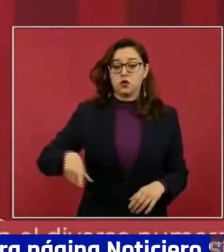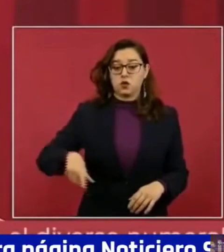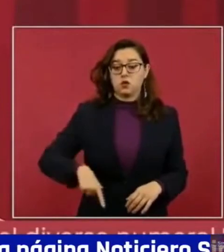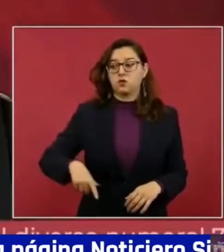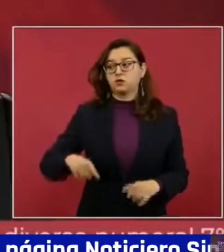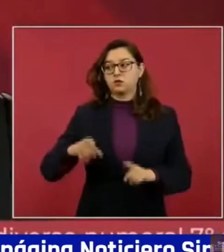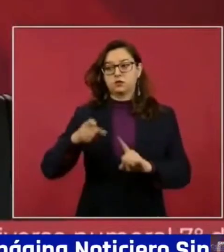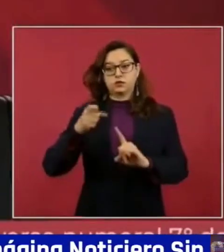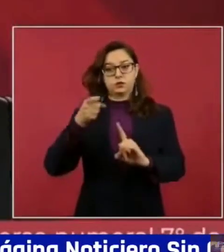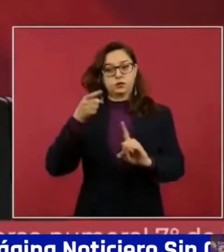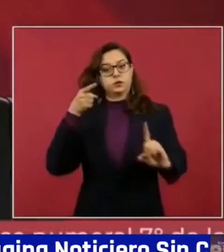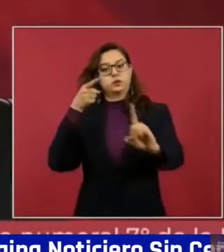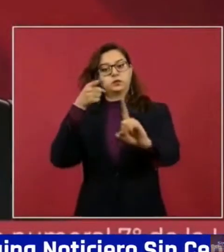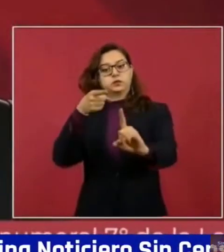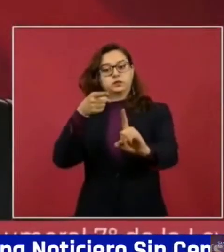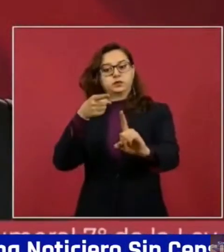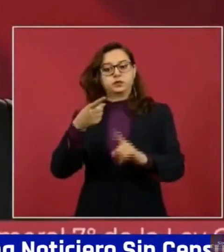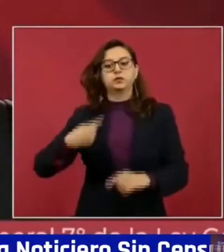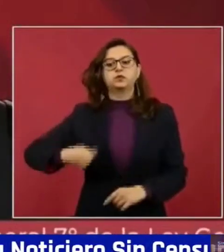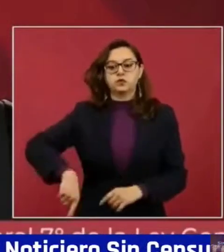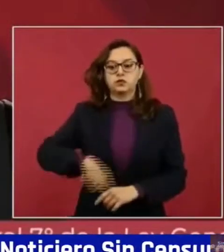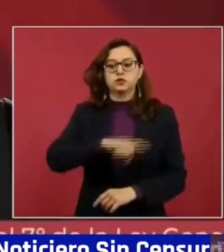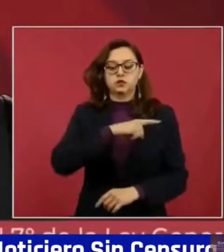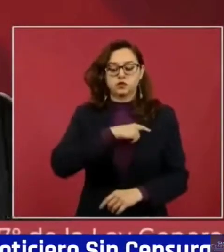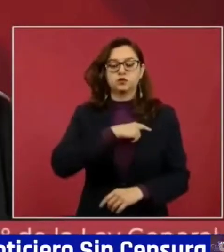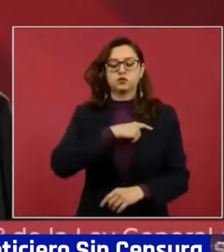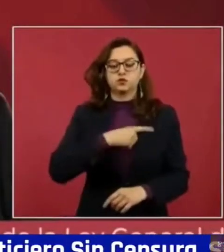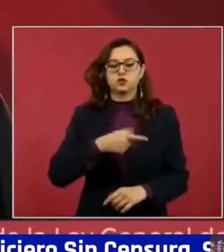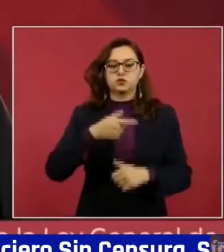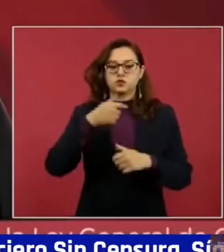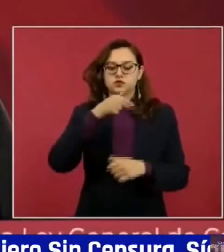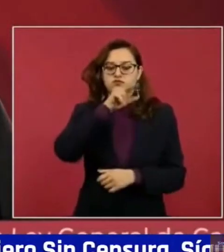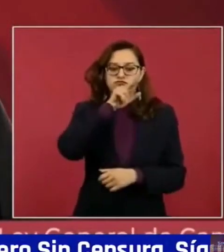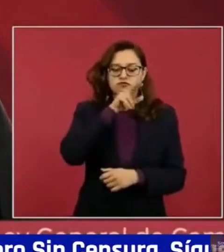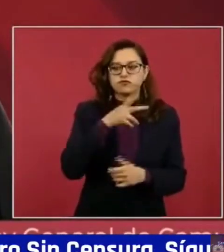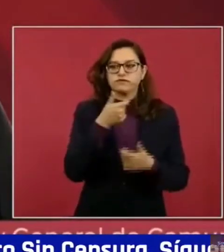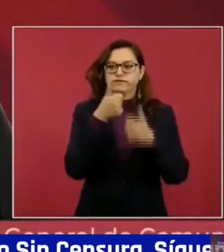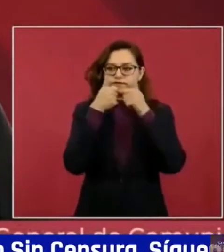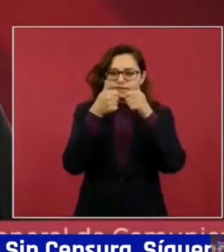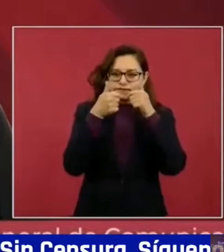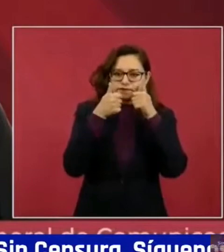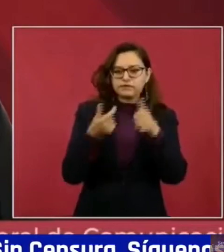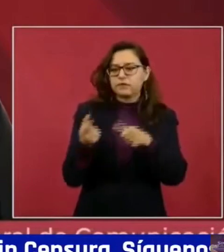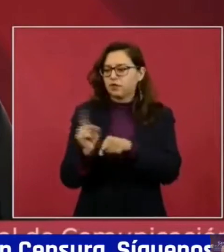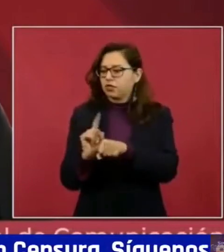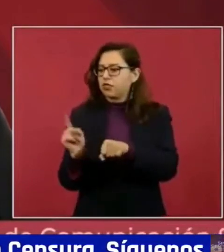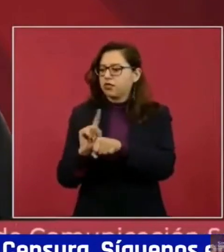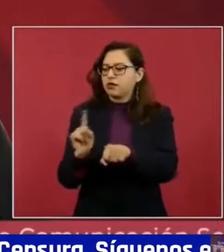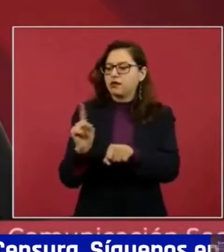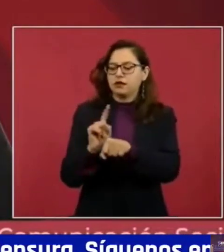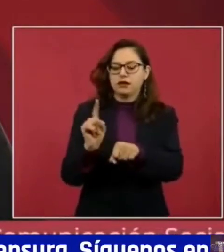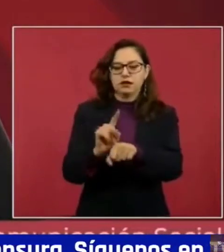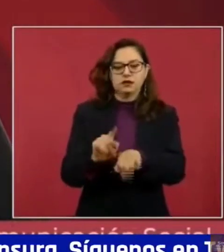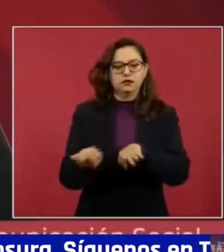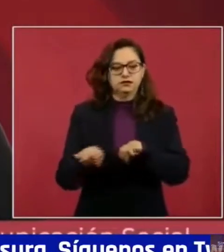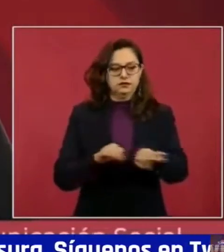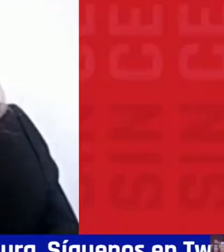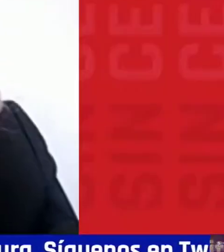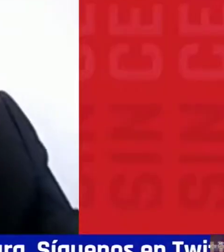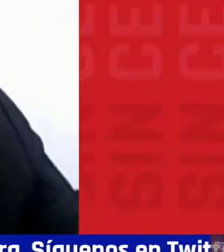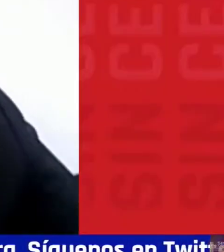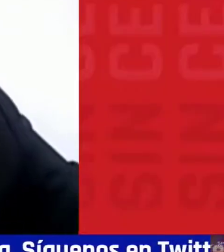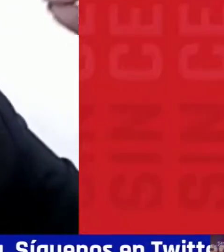las mujeres desnudemos a esas farsantes prianistas disfrazadas de